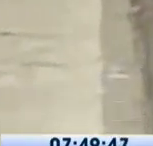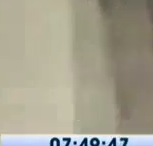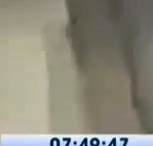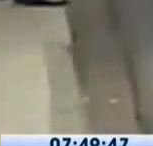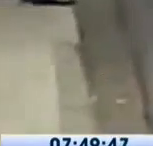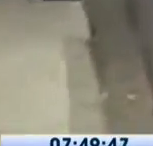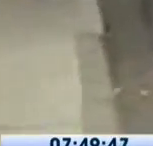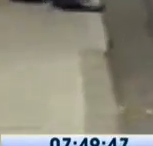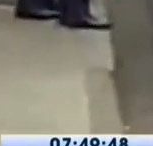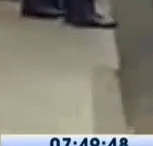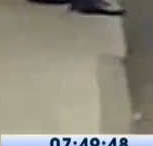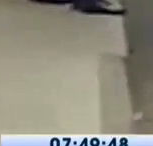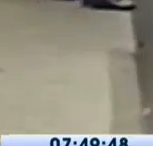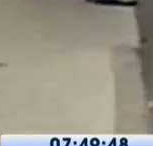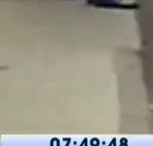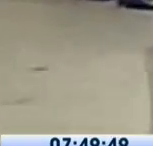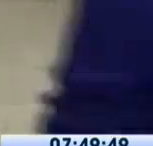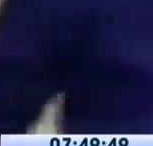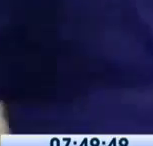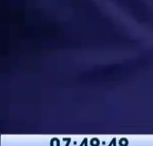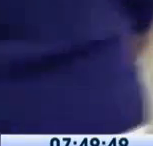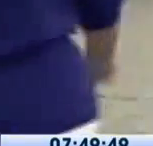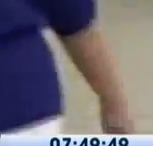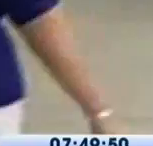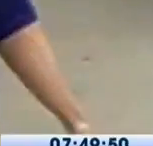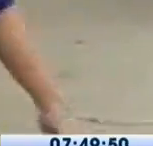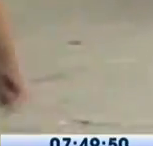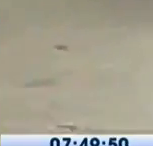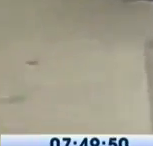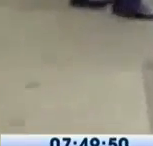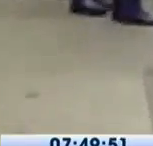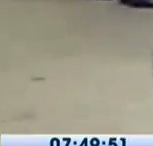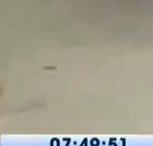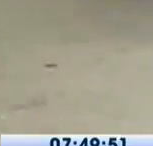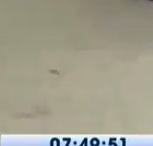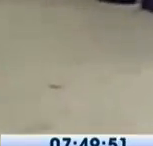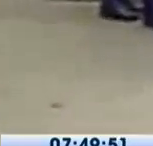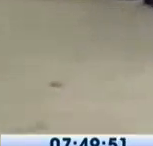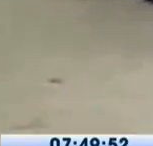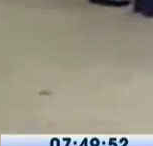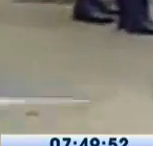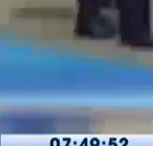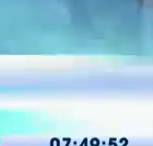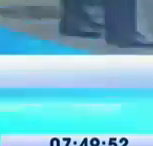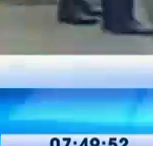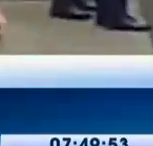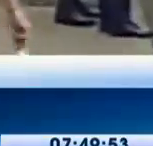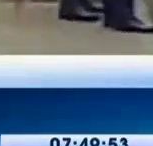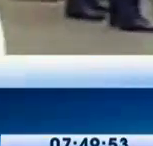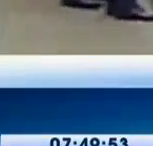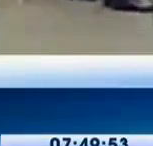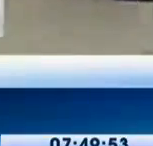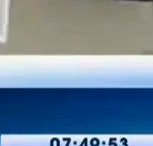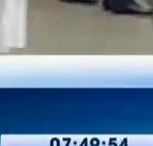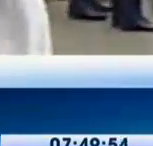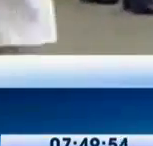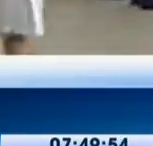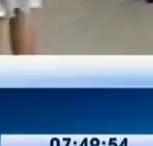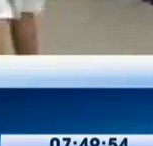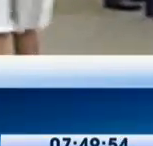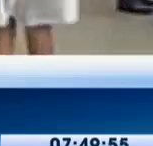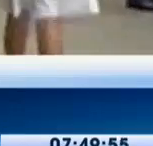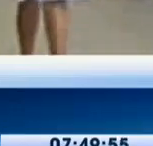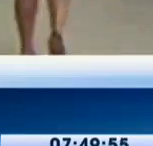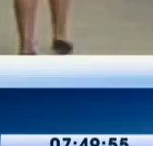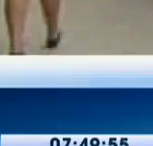de Tránsito Municipal, un operativo que busca detectar a estas horas de la mañana posibles